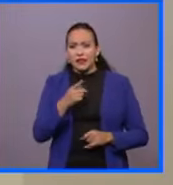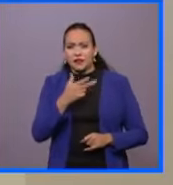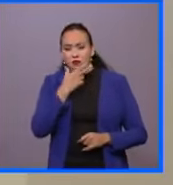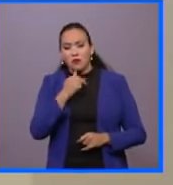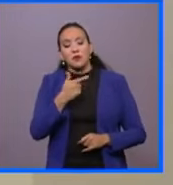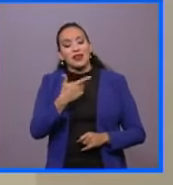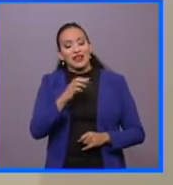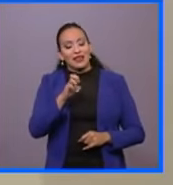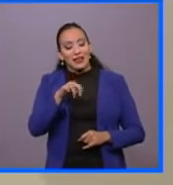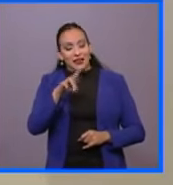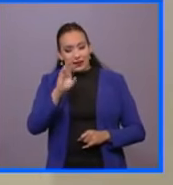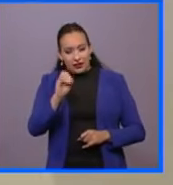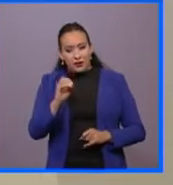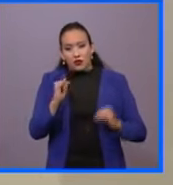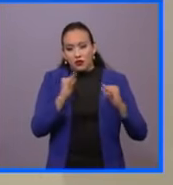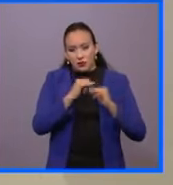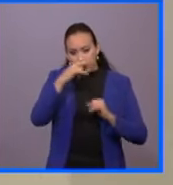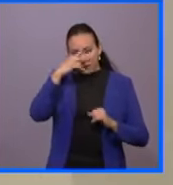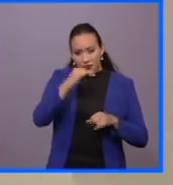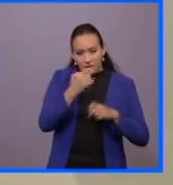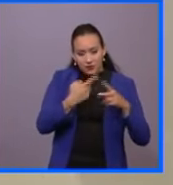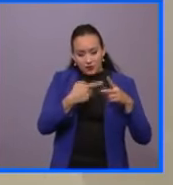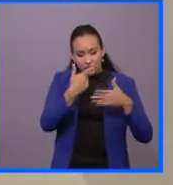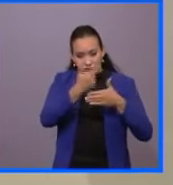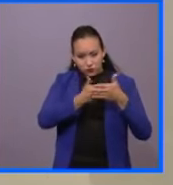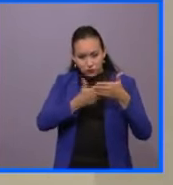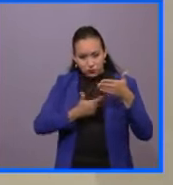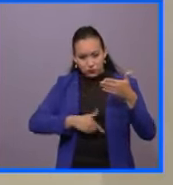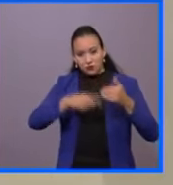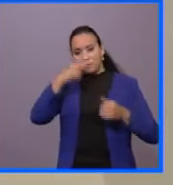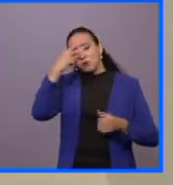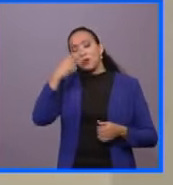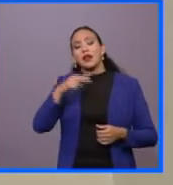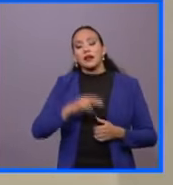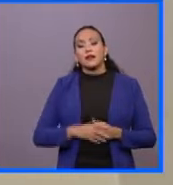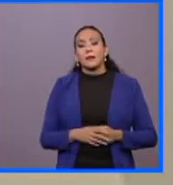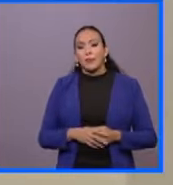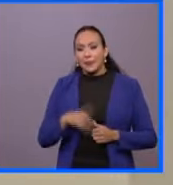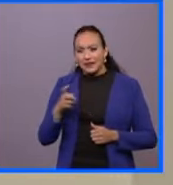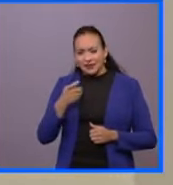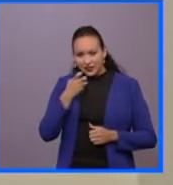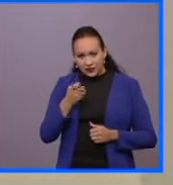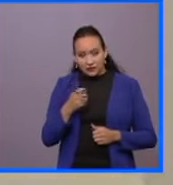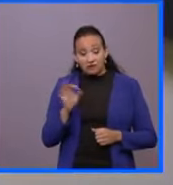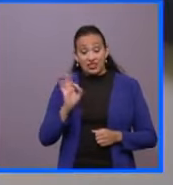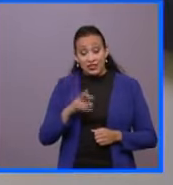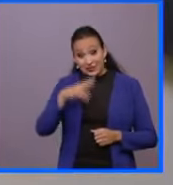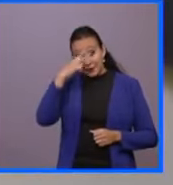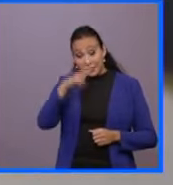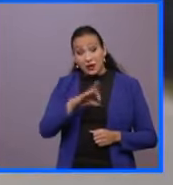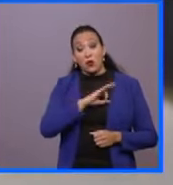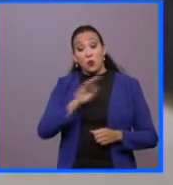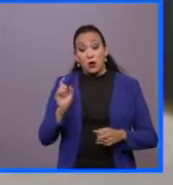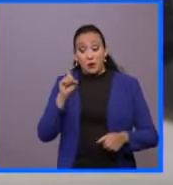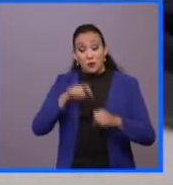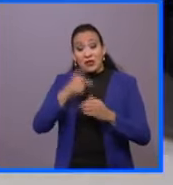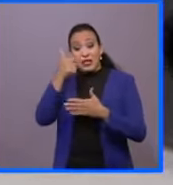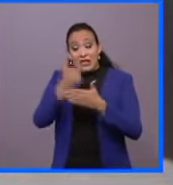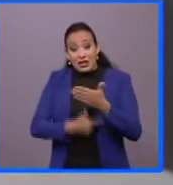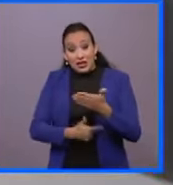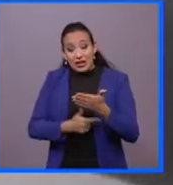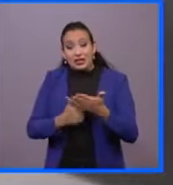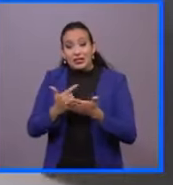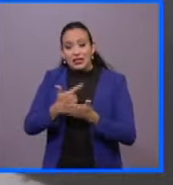Genaro Gómez, del Instituto Mexicano de Contadores Públicos, con dichas acusaciones, el país podría ser incluido en la lista gris